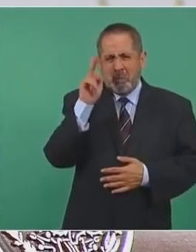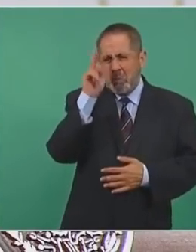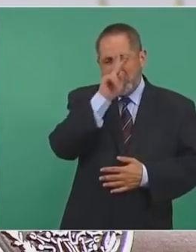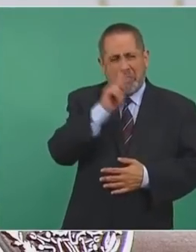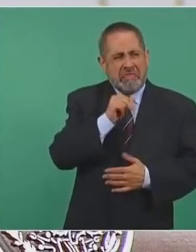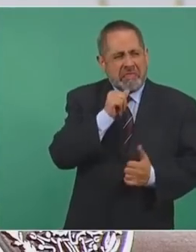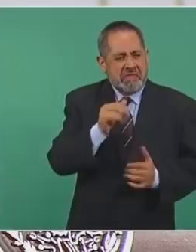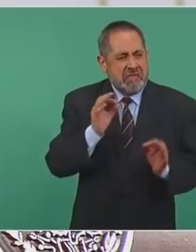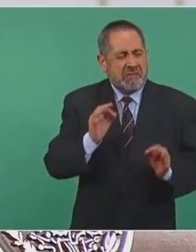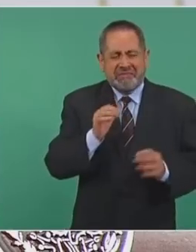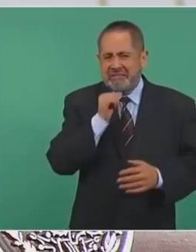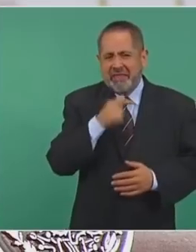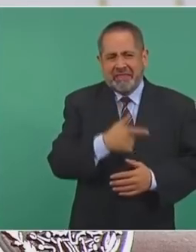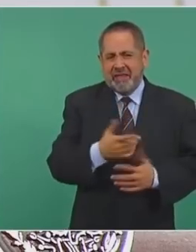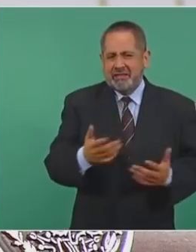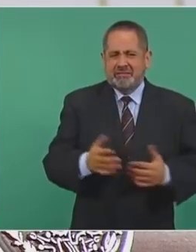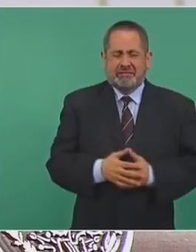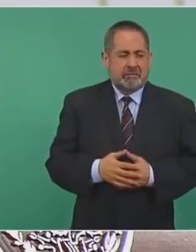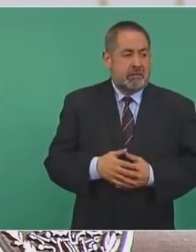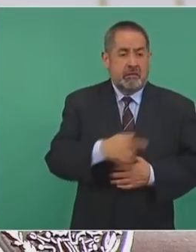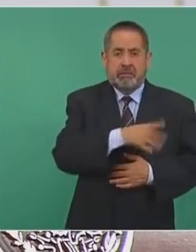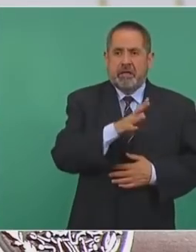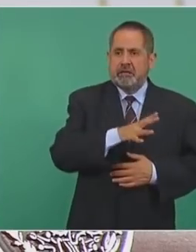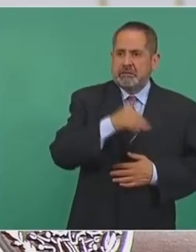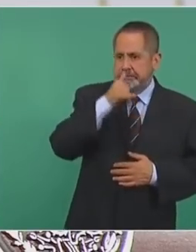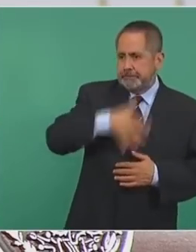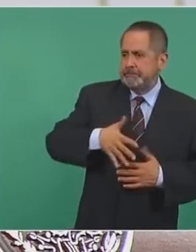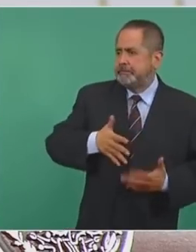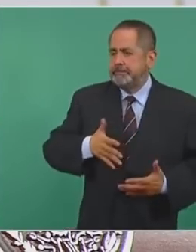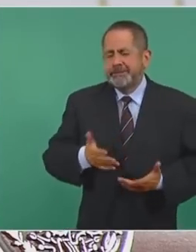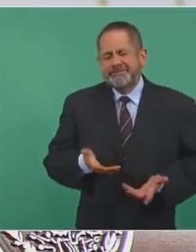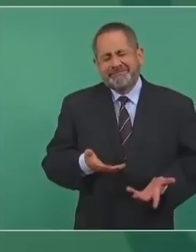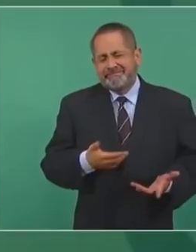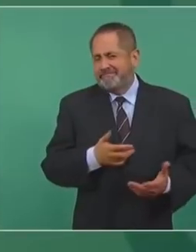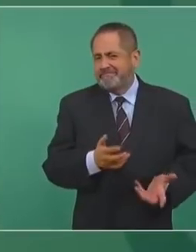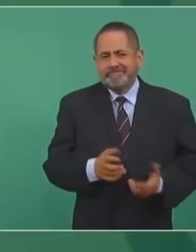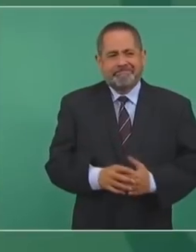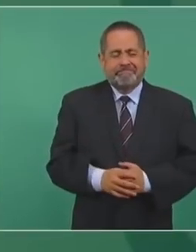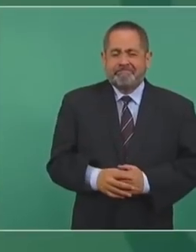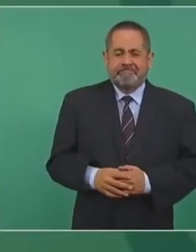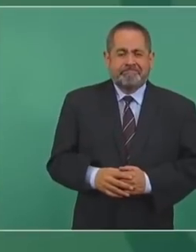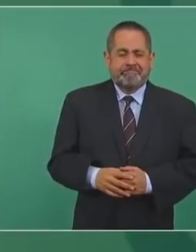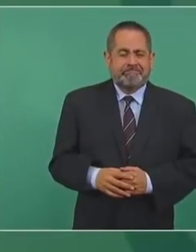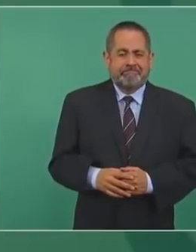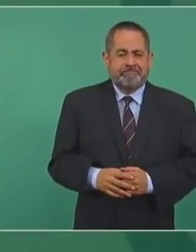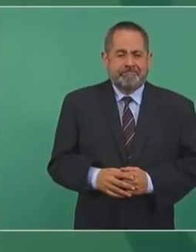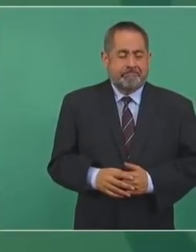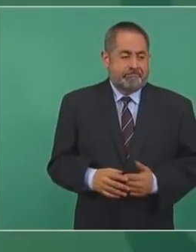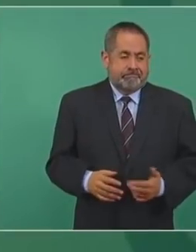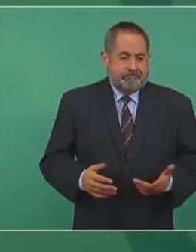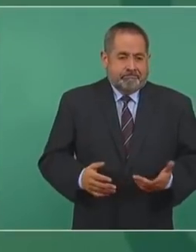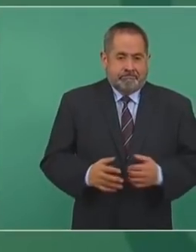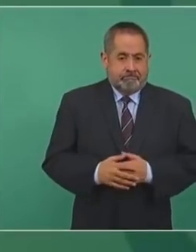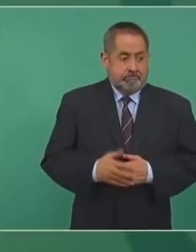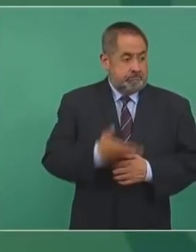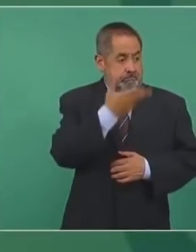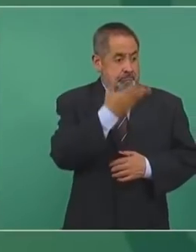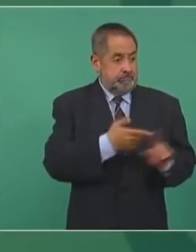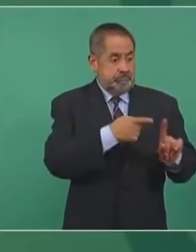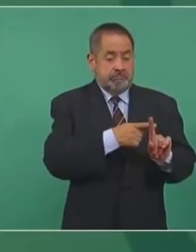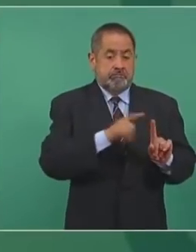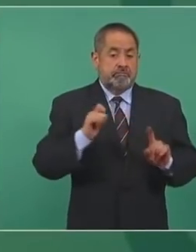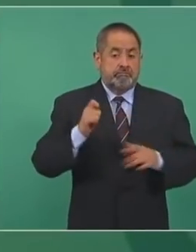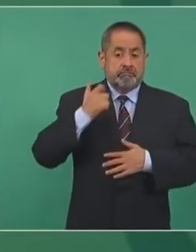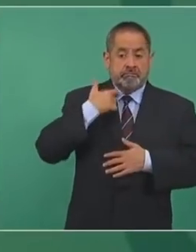menos, un acto de provocación, porque este señor fue